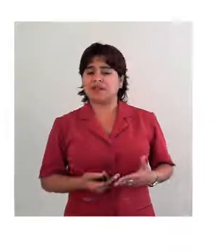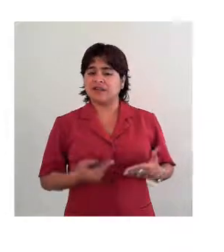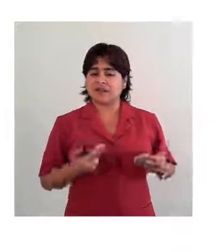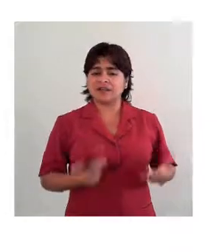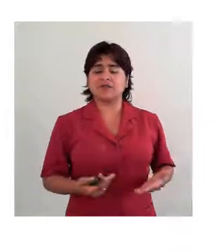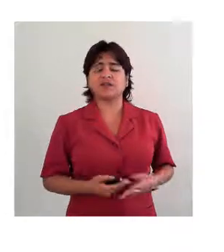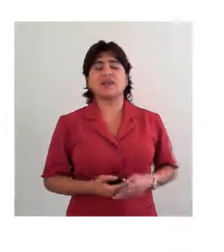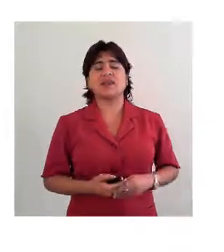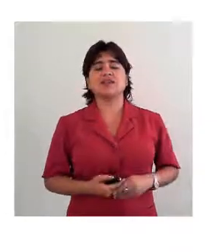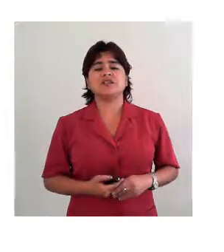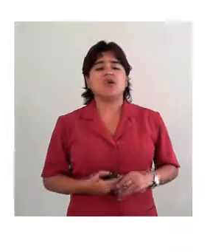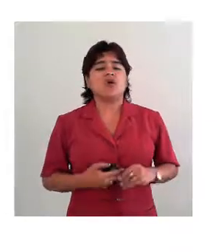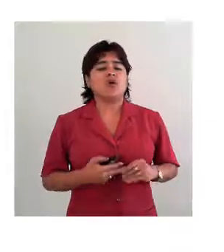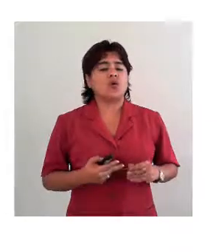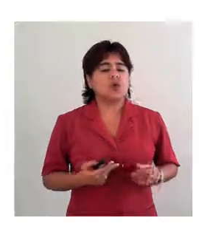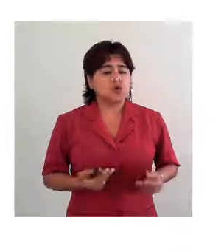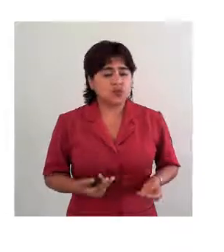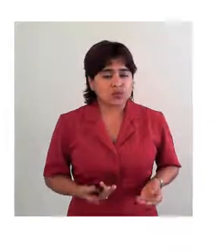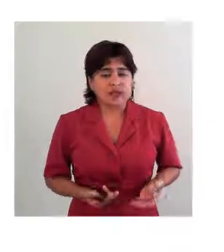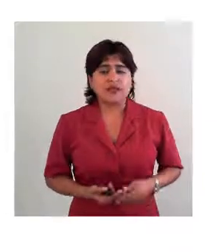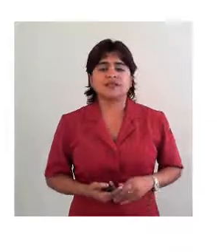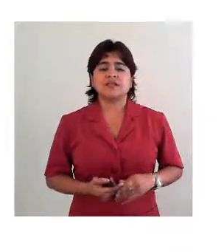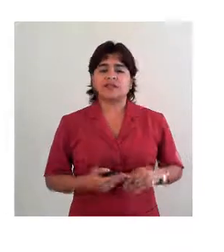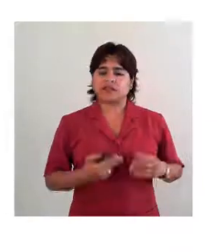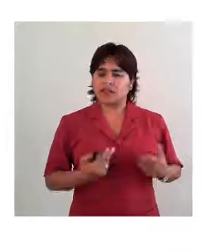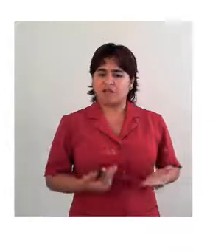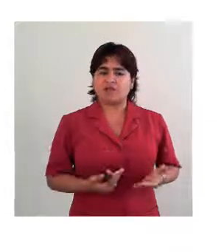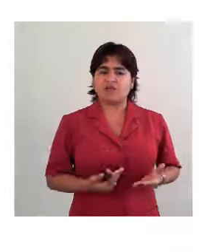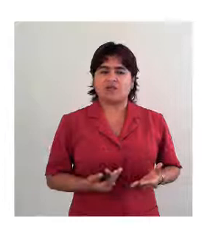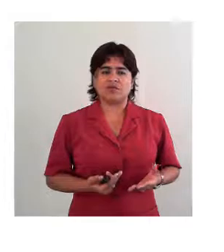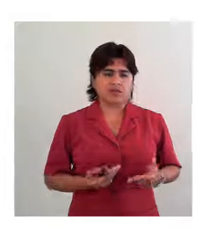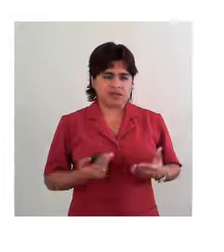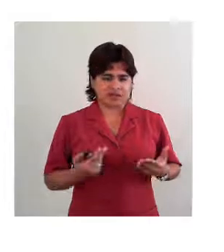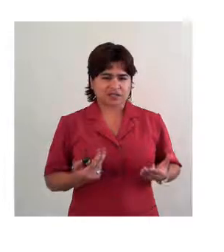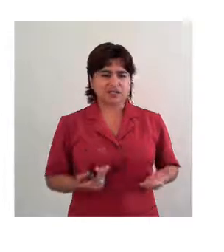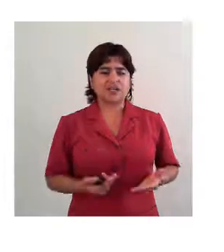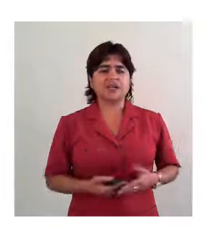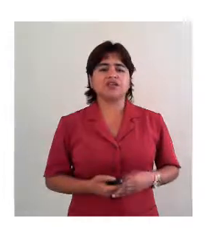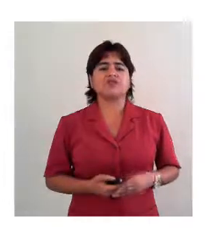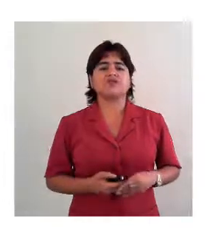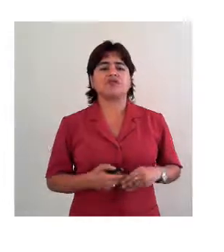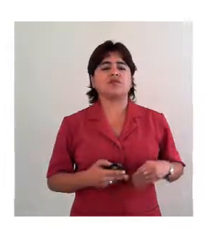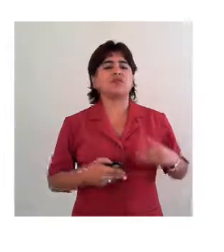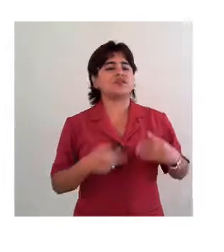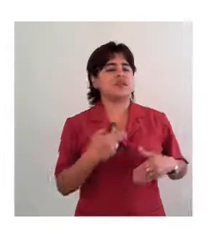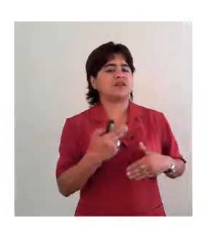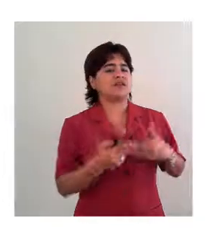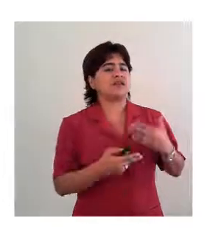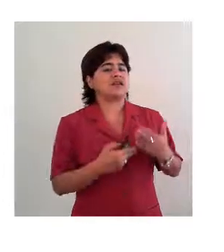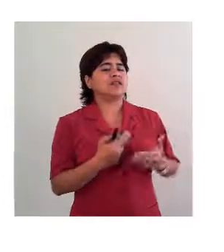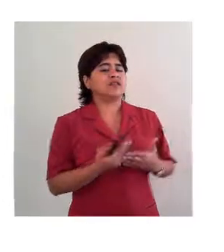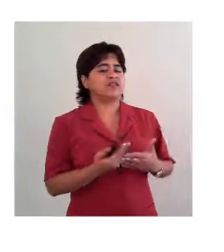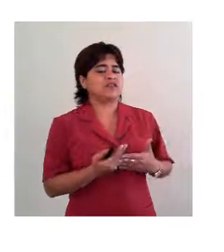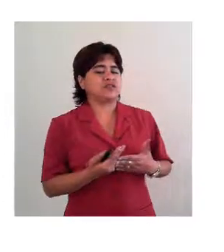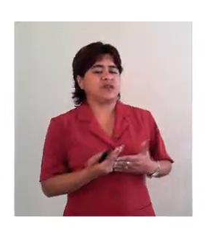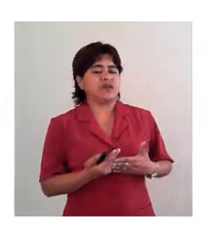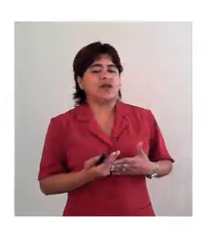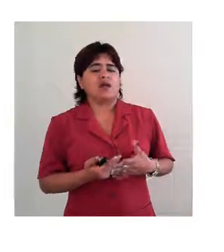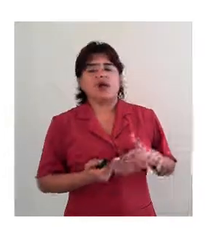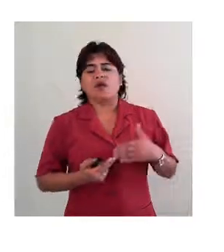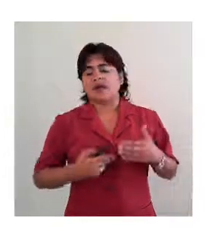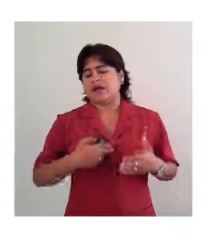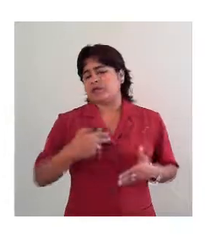bienes materiales e inmateriales o culturales que posee el Perú, bienes adquiridos y formados a través de nuestra